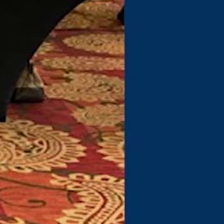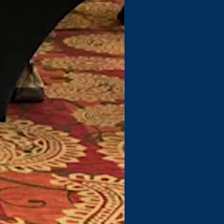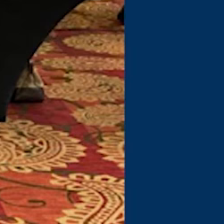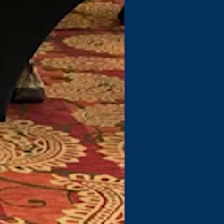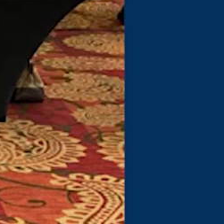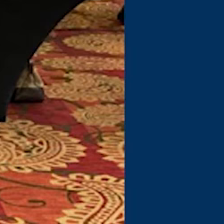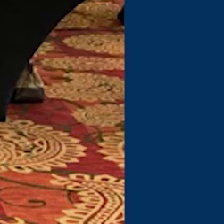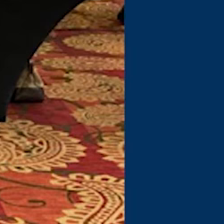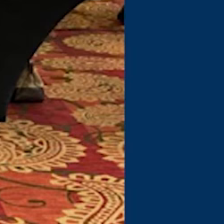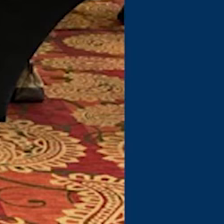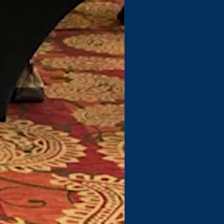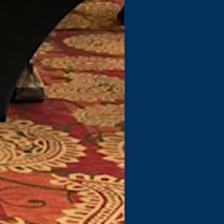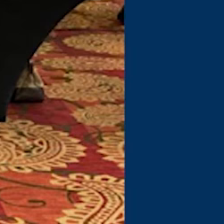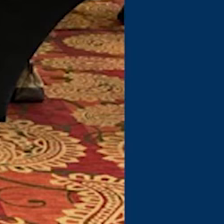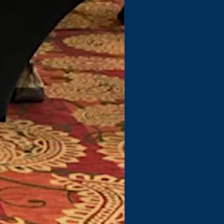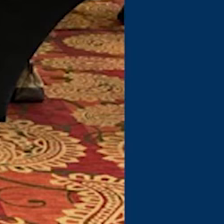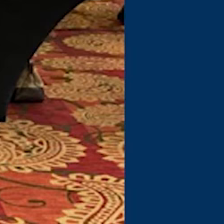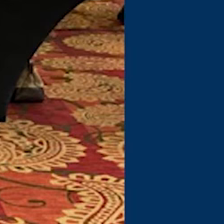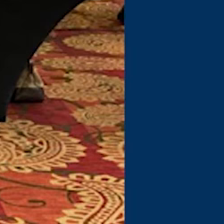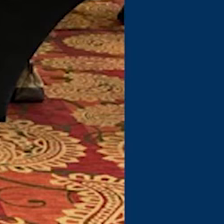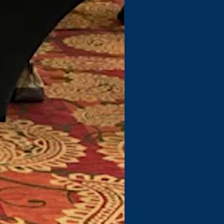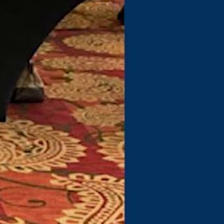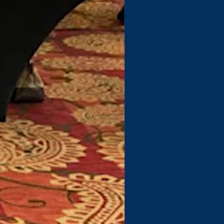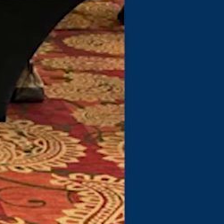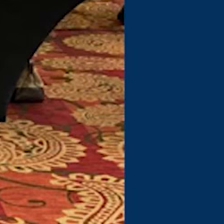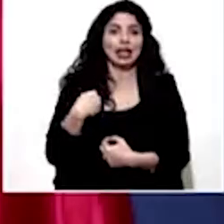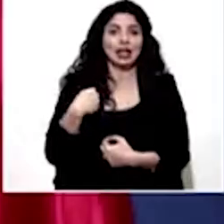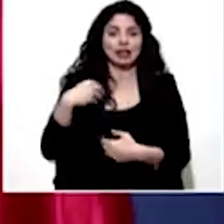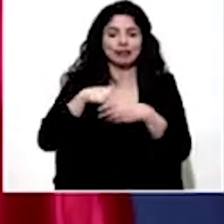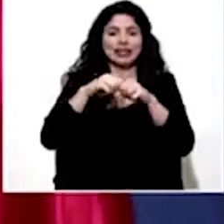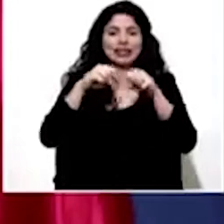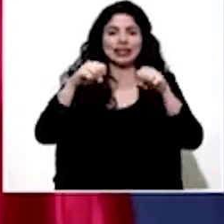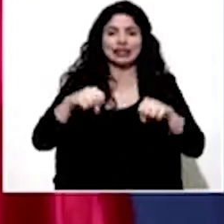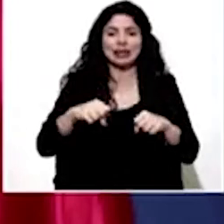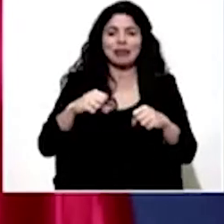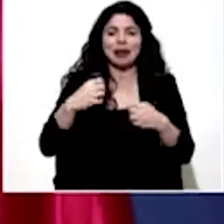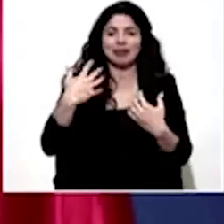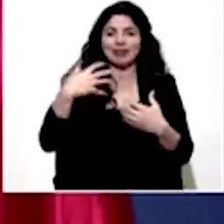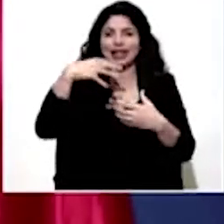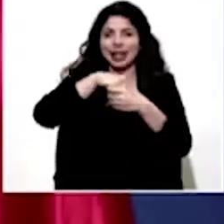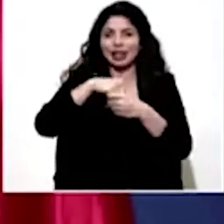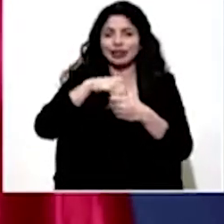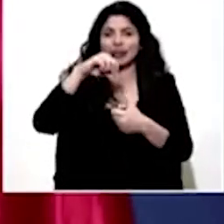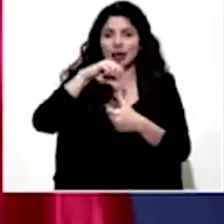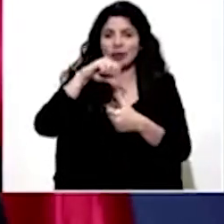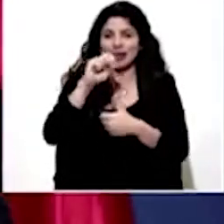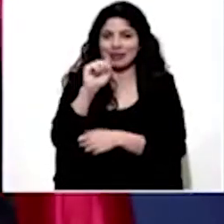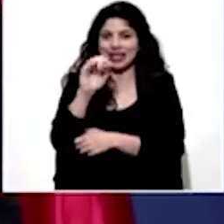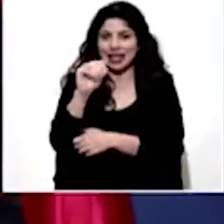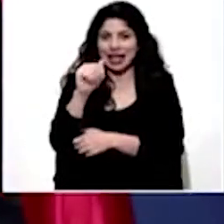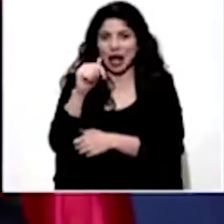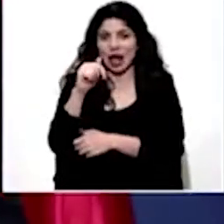expuso ante las demás naciones la postura de nicaragua sobre la necesidad de suspender toda medida coercitiva